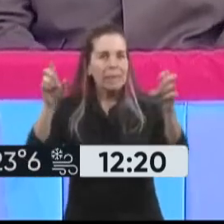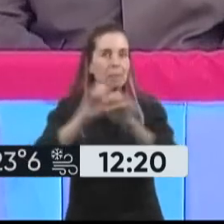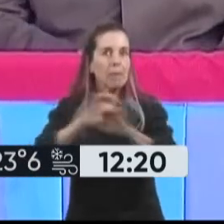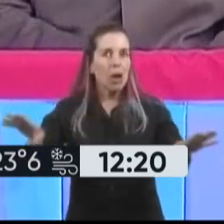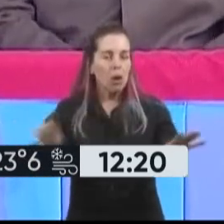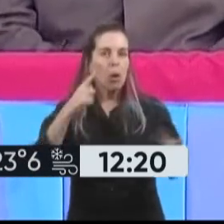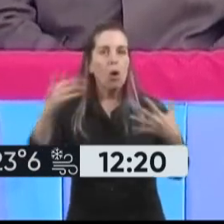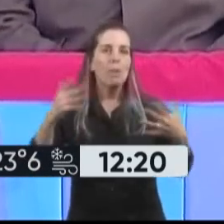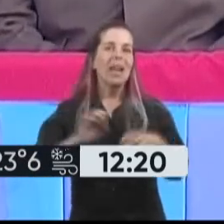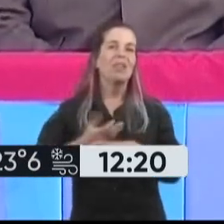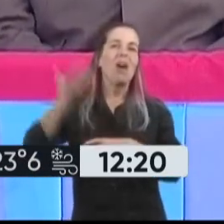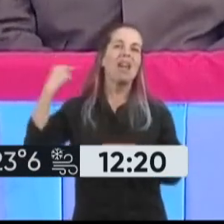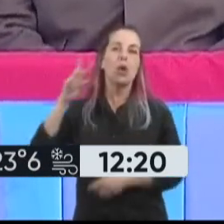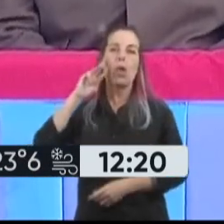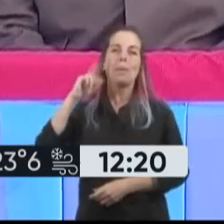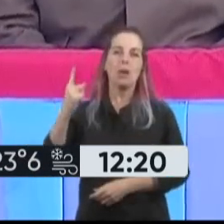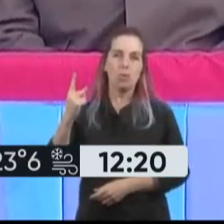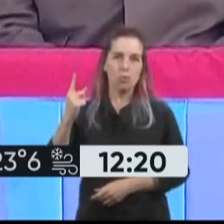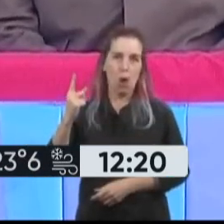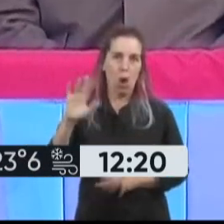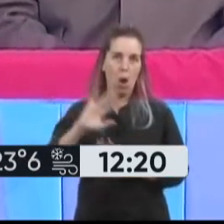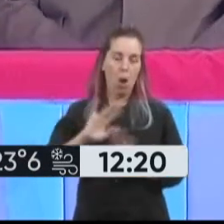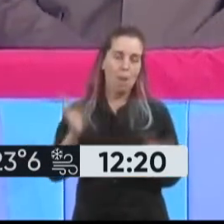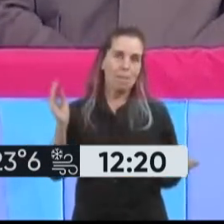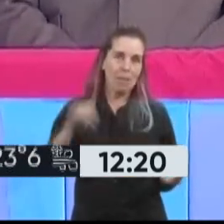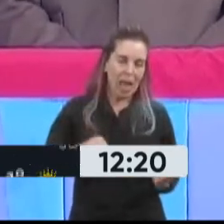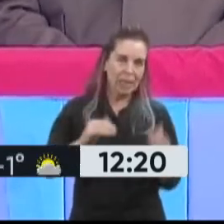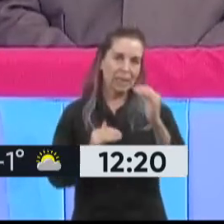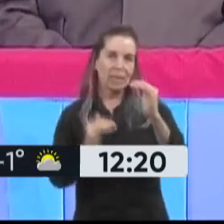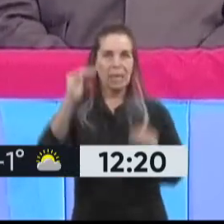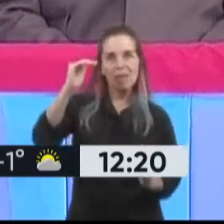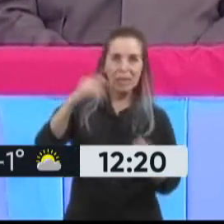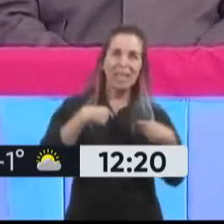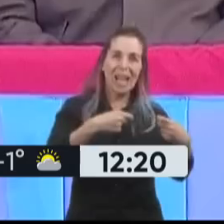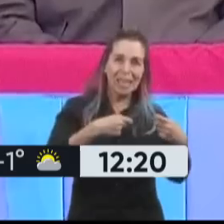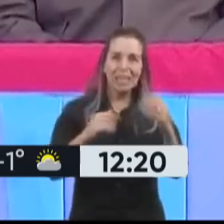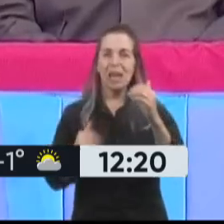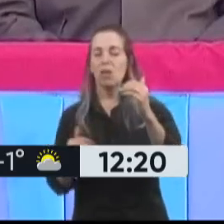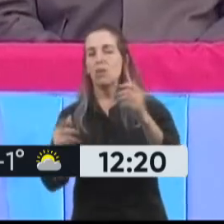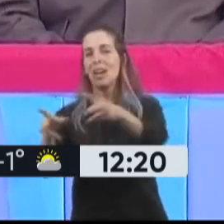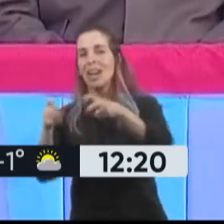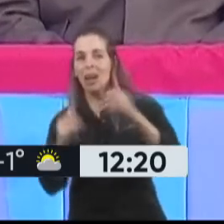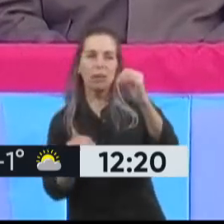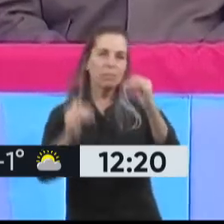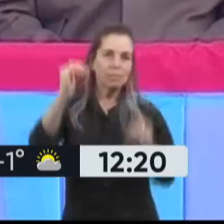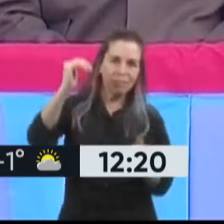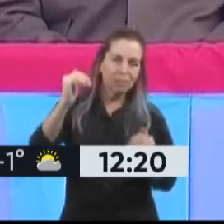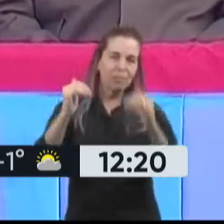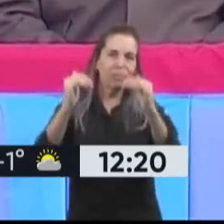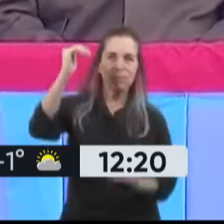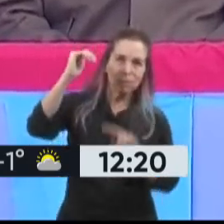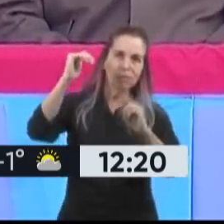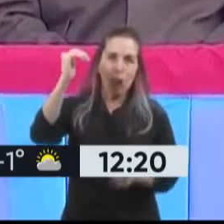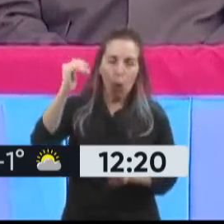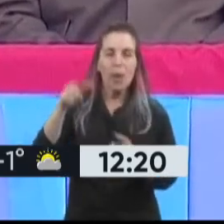2001. Eso en un marco de déficit gemelos de 17 puntos del PBI, déficit del Tesoro de 5